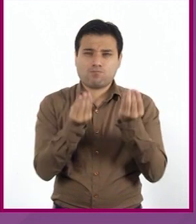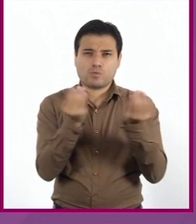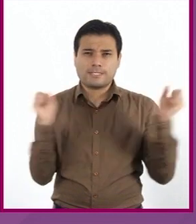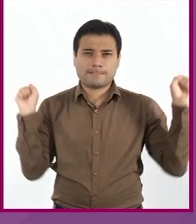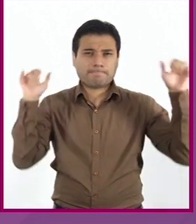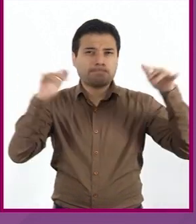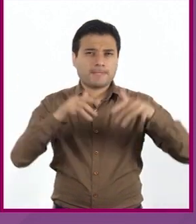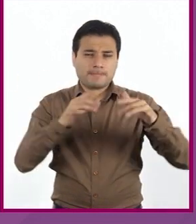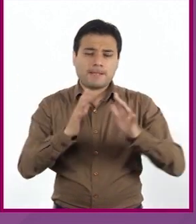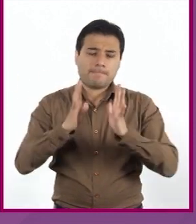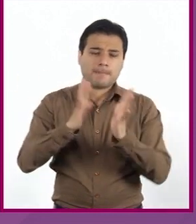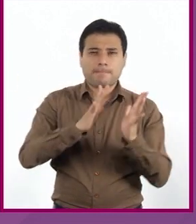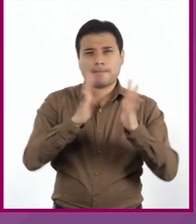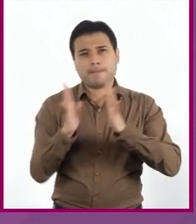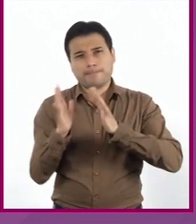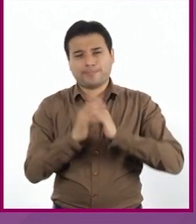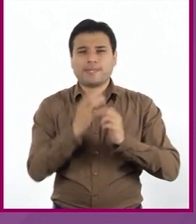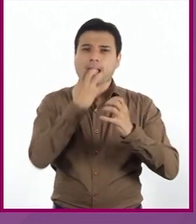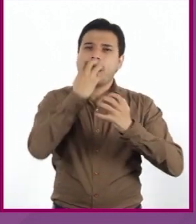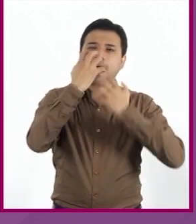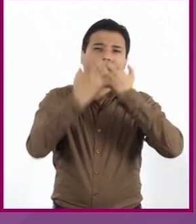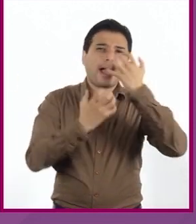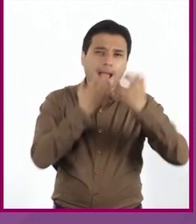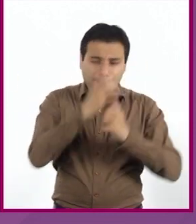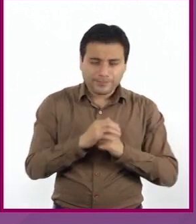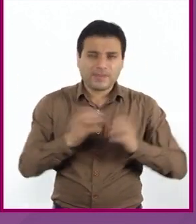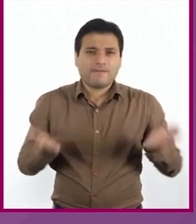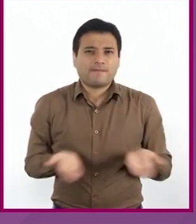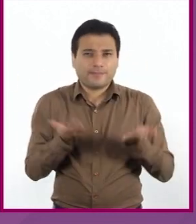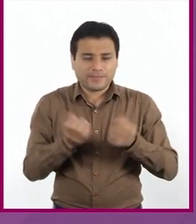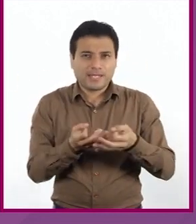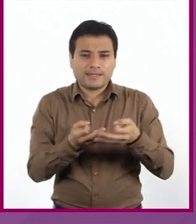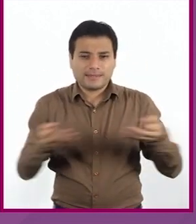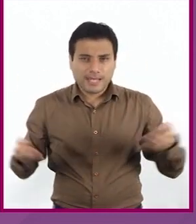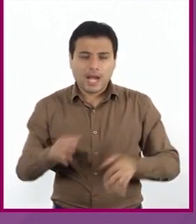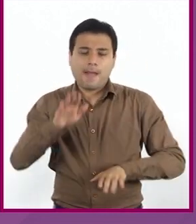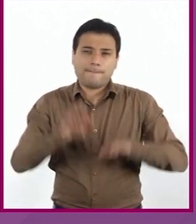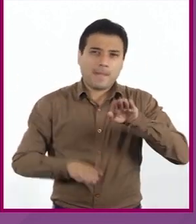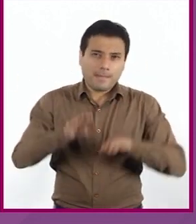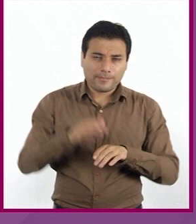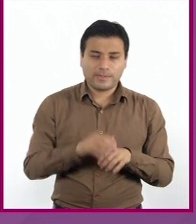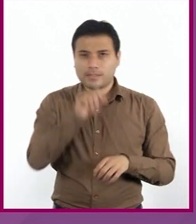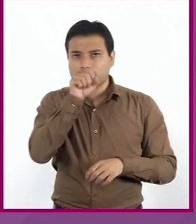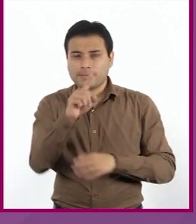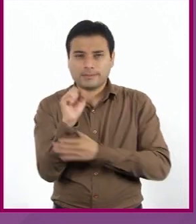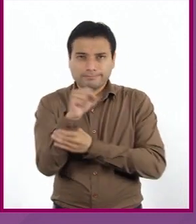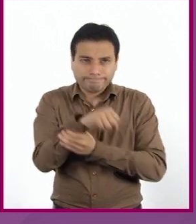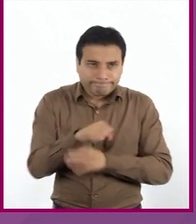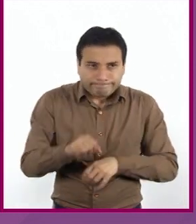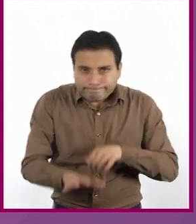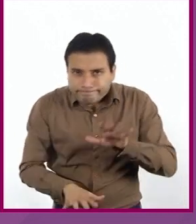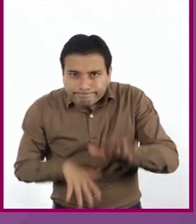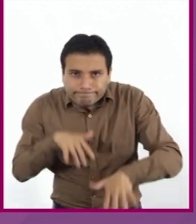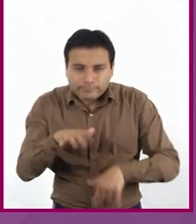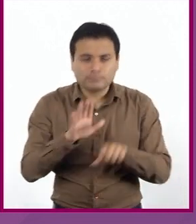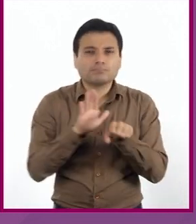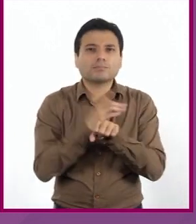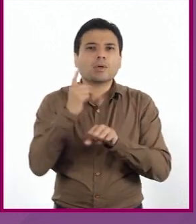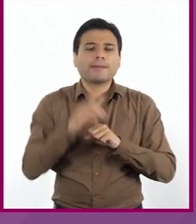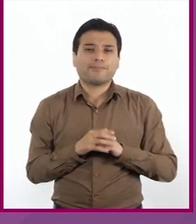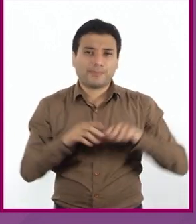festividad, quienes braman, golpean el suelo y caminan encorvados como un felino, ya que entre los